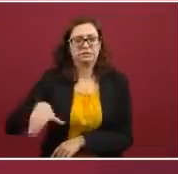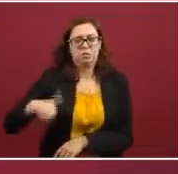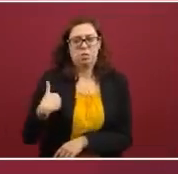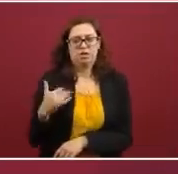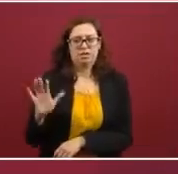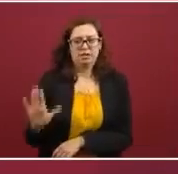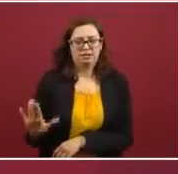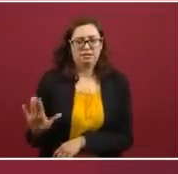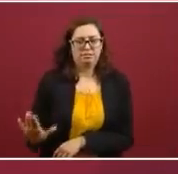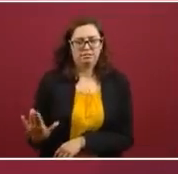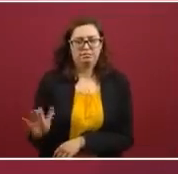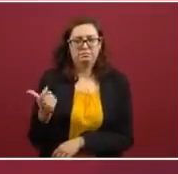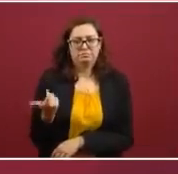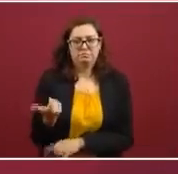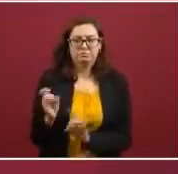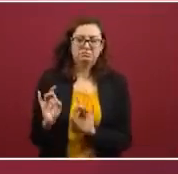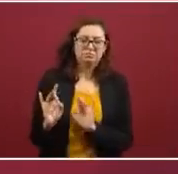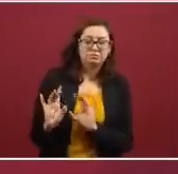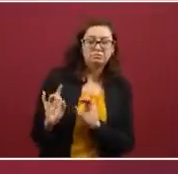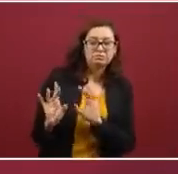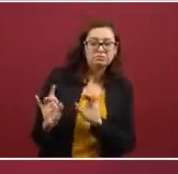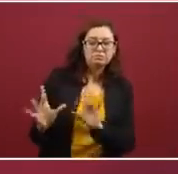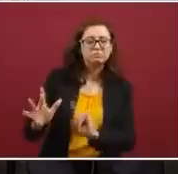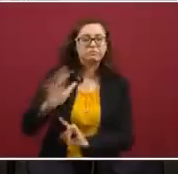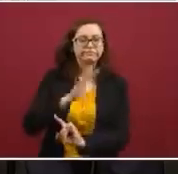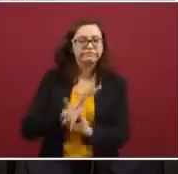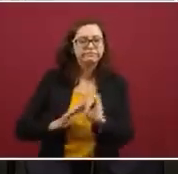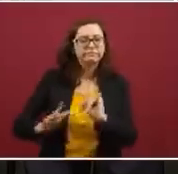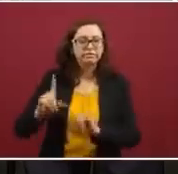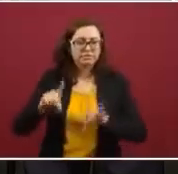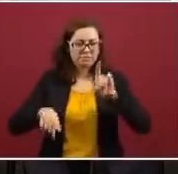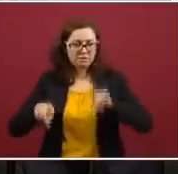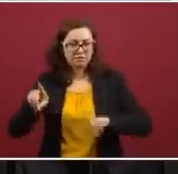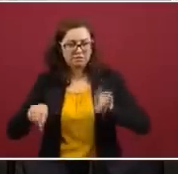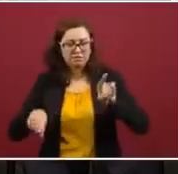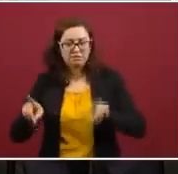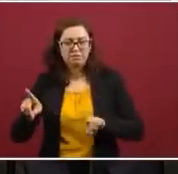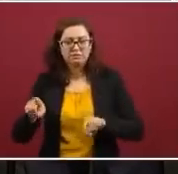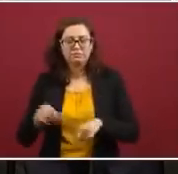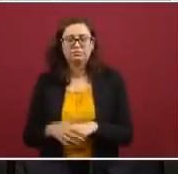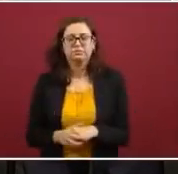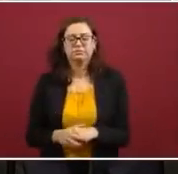de acuerdo a las circunstancias, como se dice